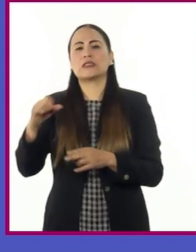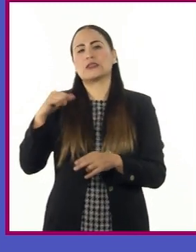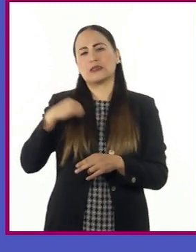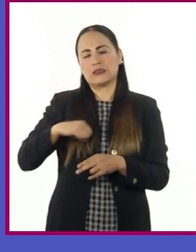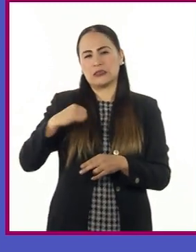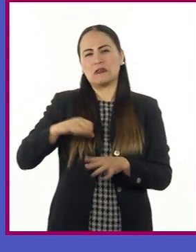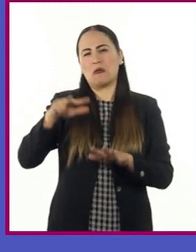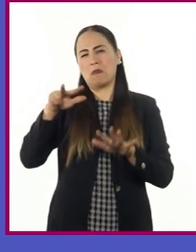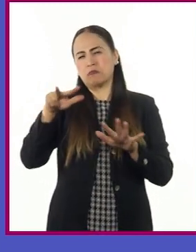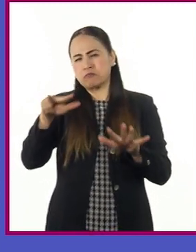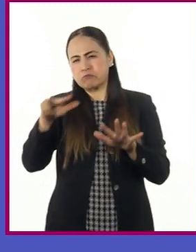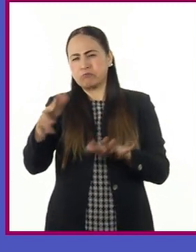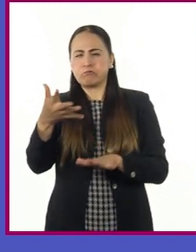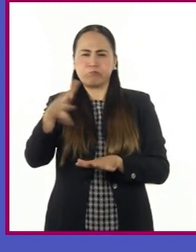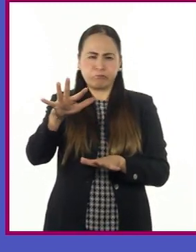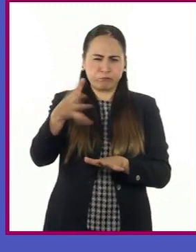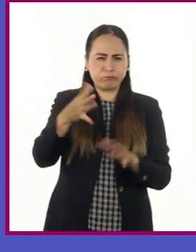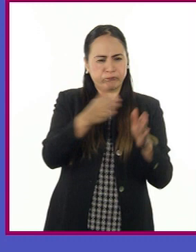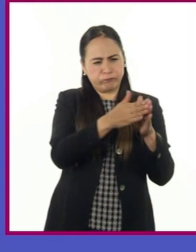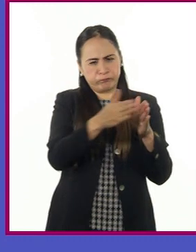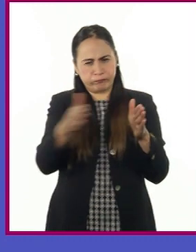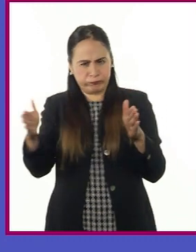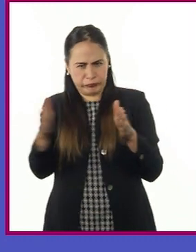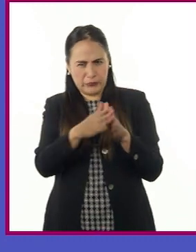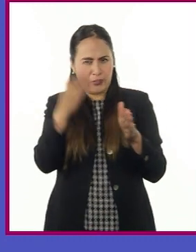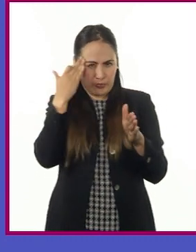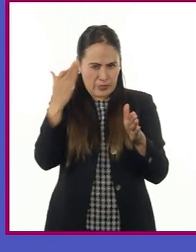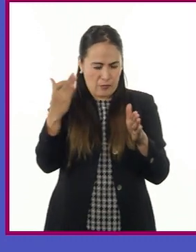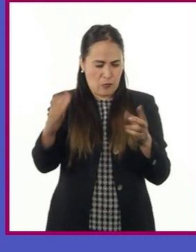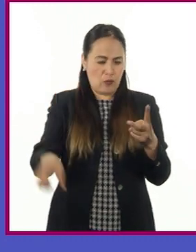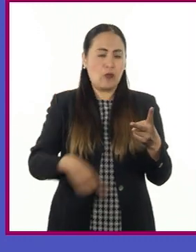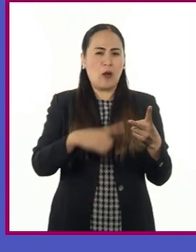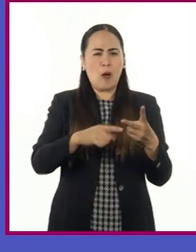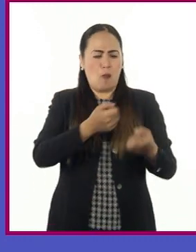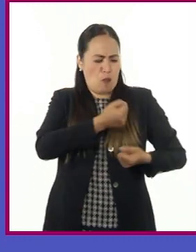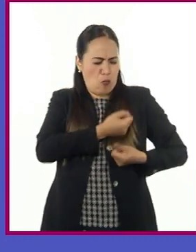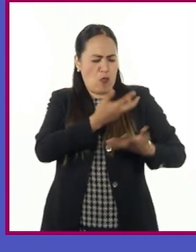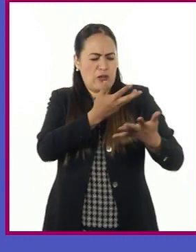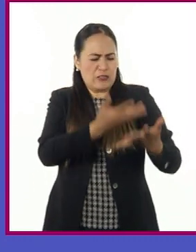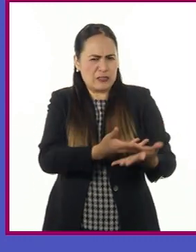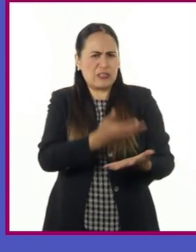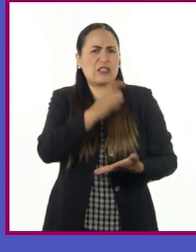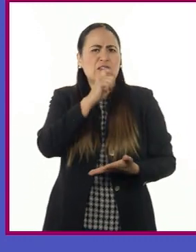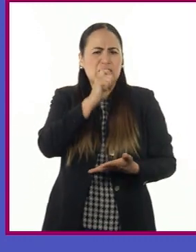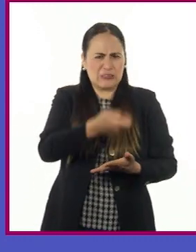XVIII aproximadamente. La poesía en esa época era